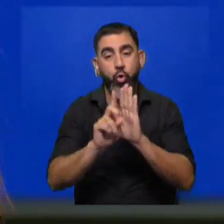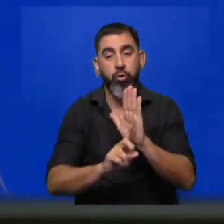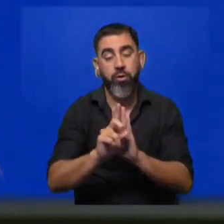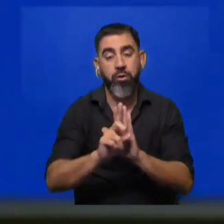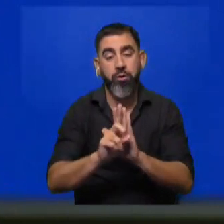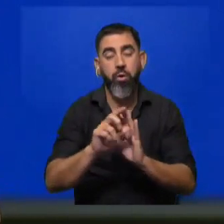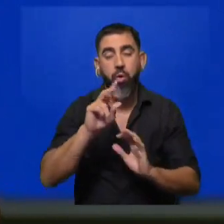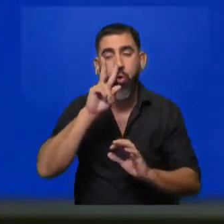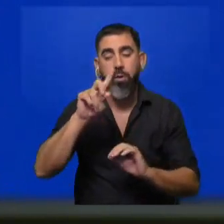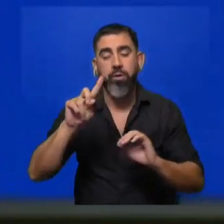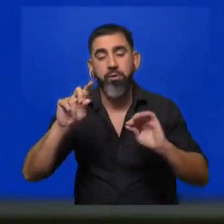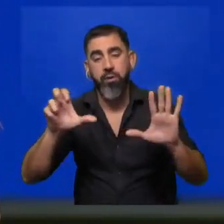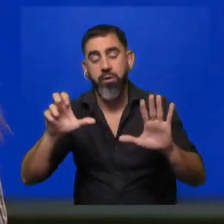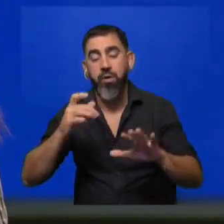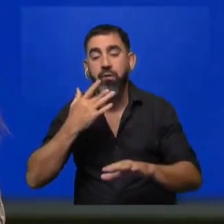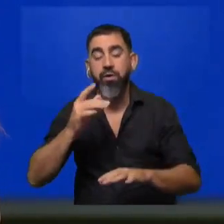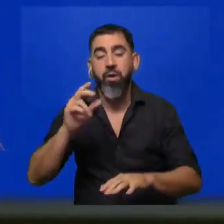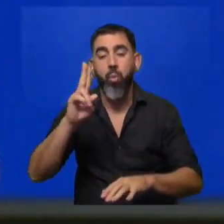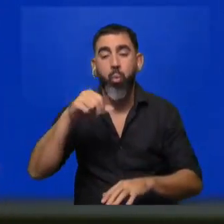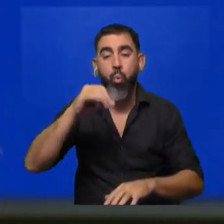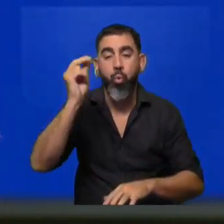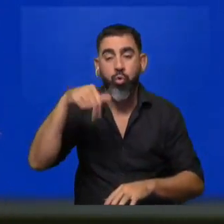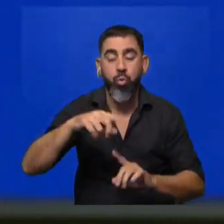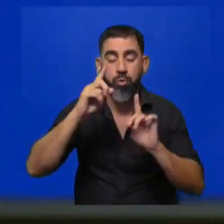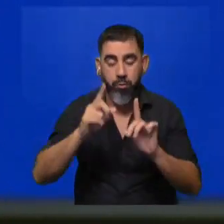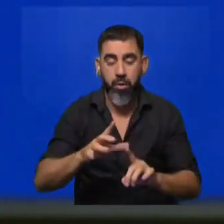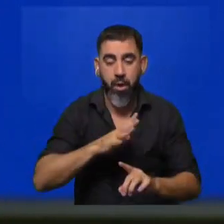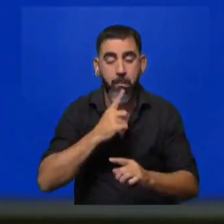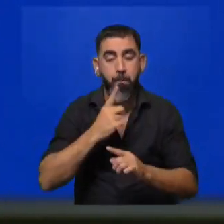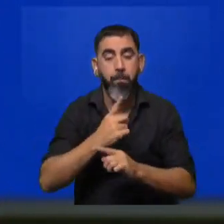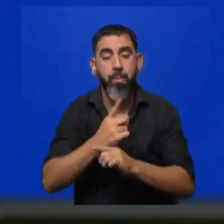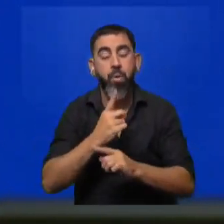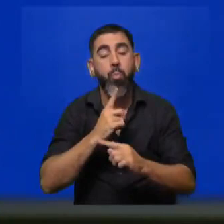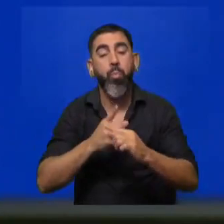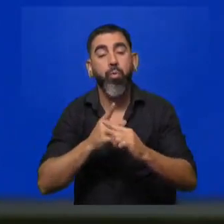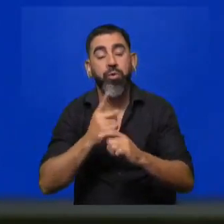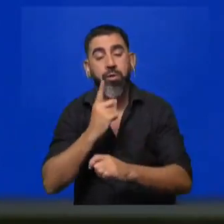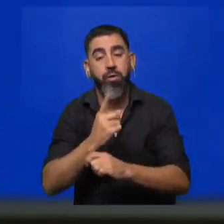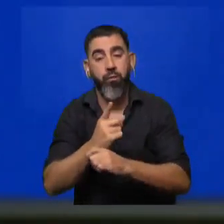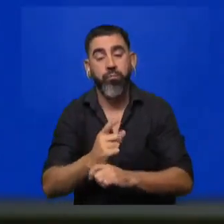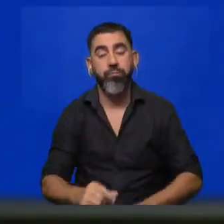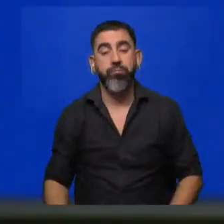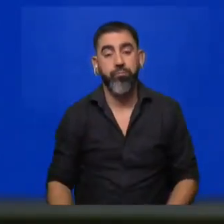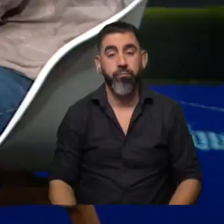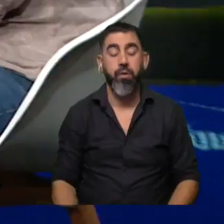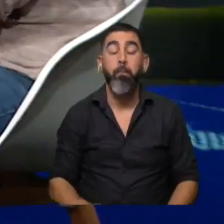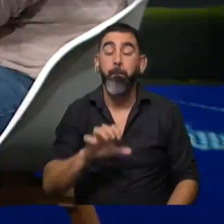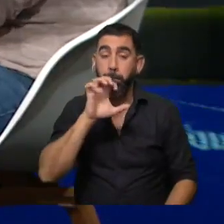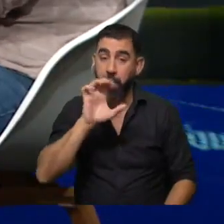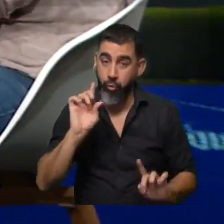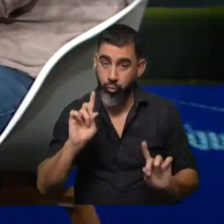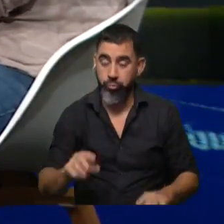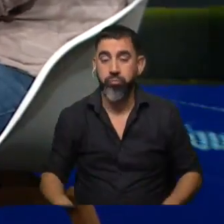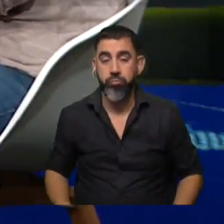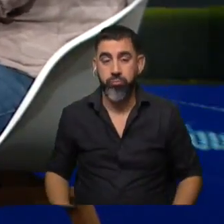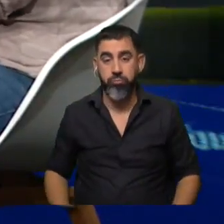en el 2016 en Bella Unión empezaron a aparecer, también nos reportaron los primeros casos positivos. De Después perros, ¿no? de perros, sí.